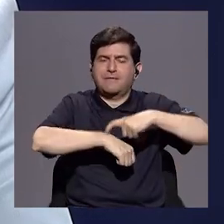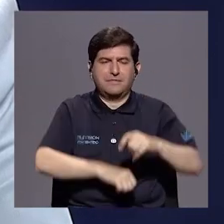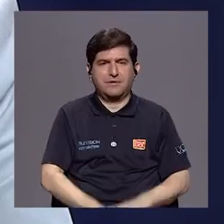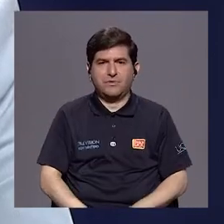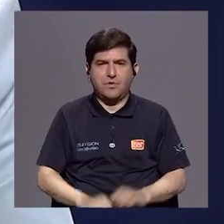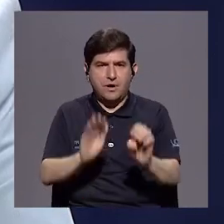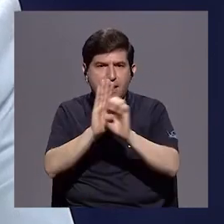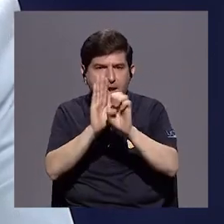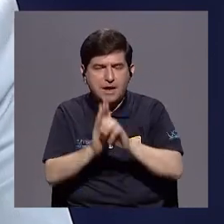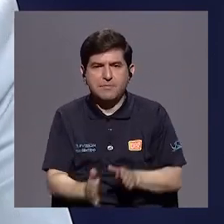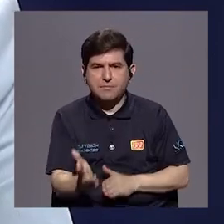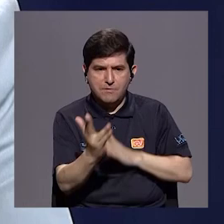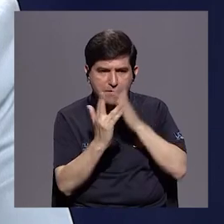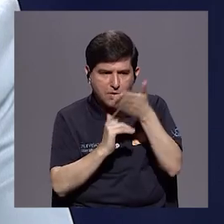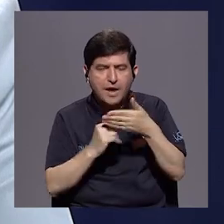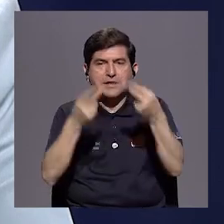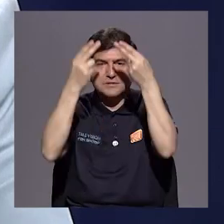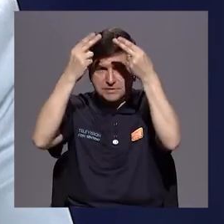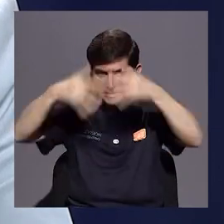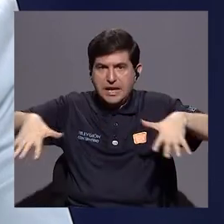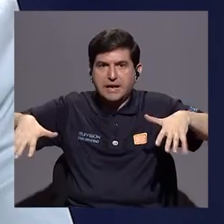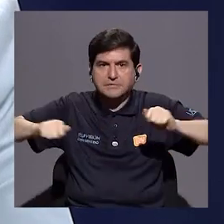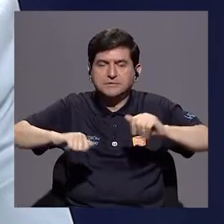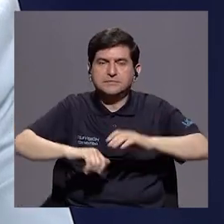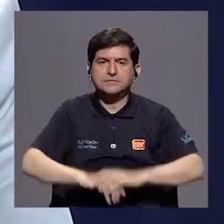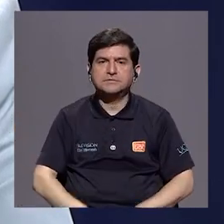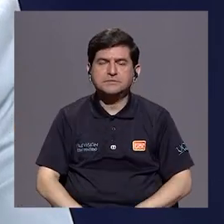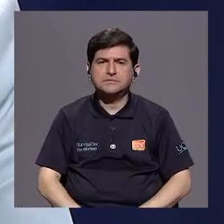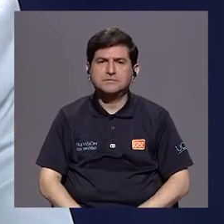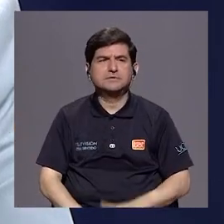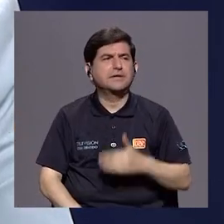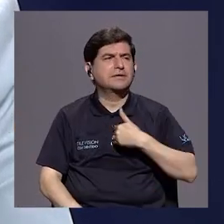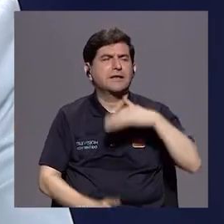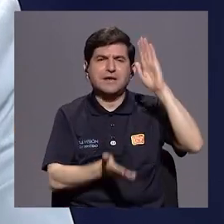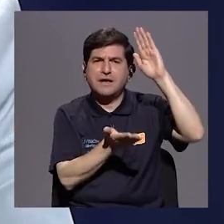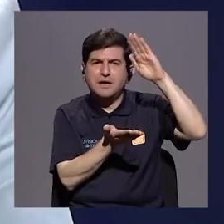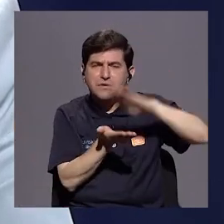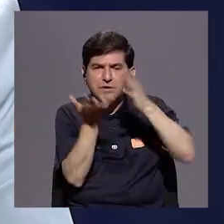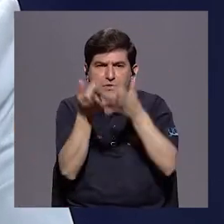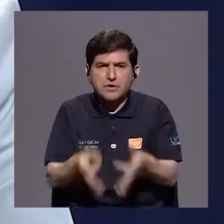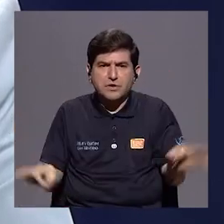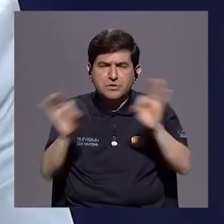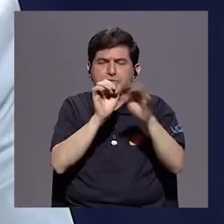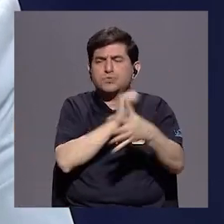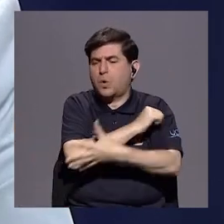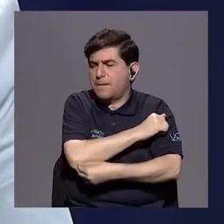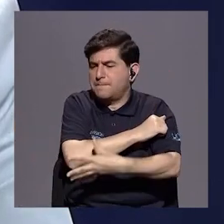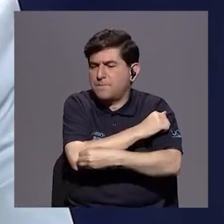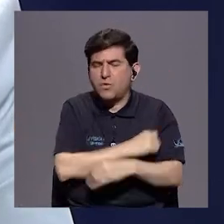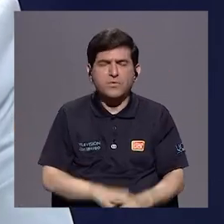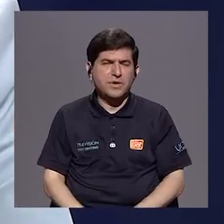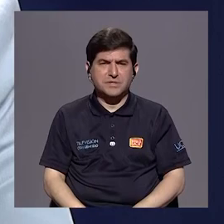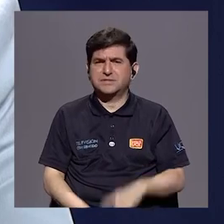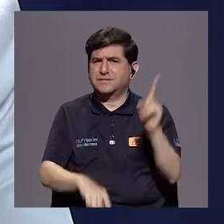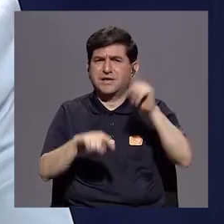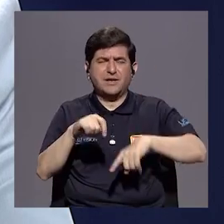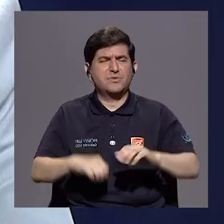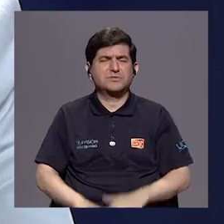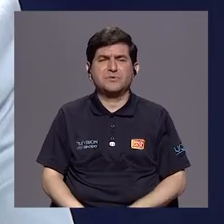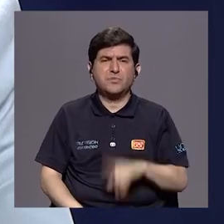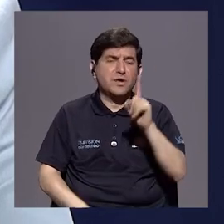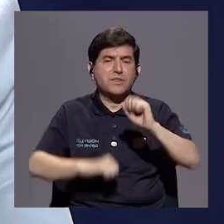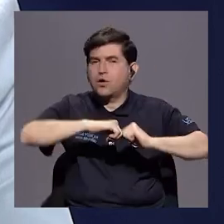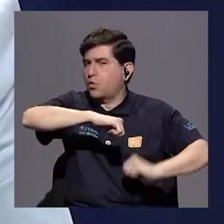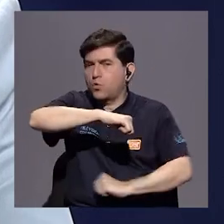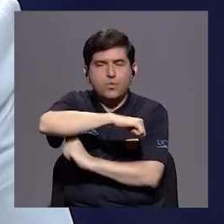el pasado como por ejemplo es el acceso a la internet con tener una reducción sustantiva de la pobreza que no se logra con